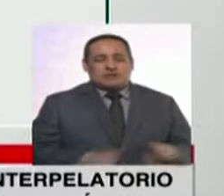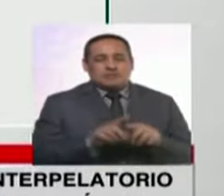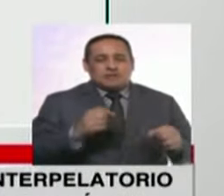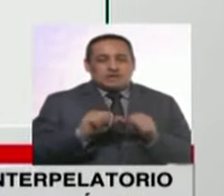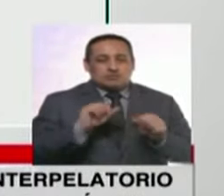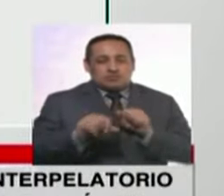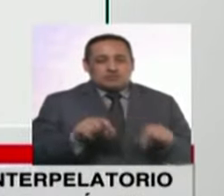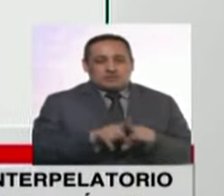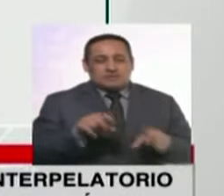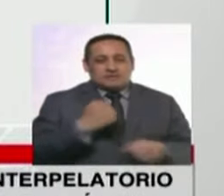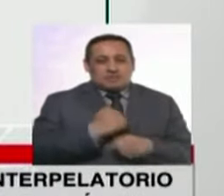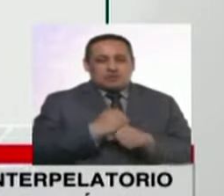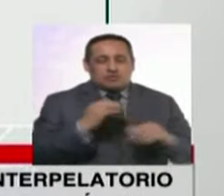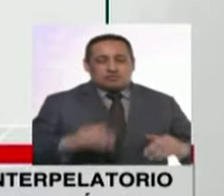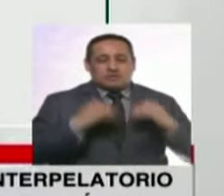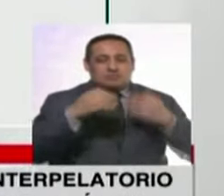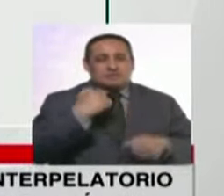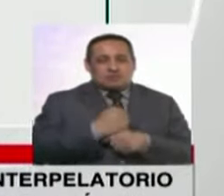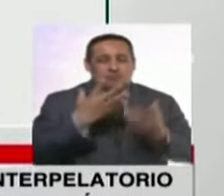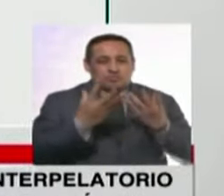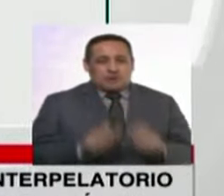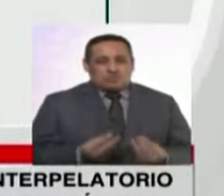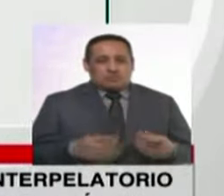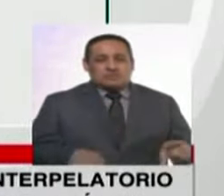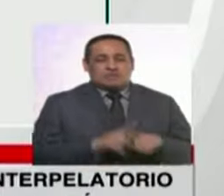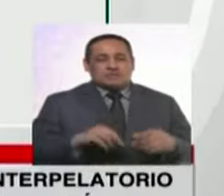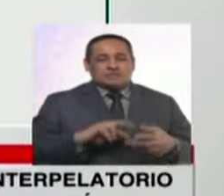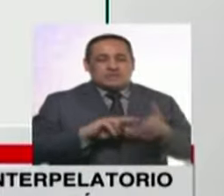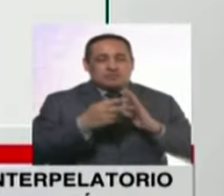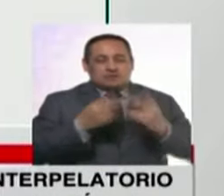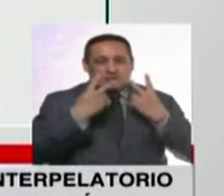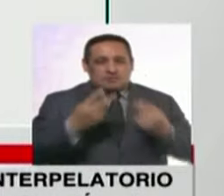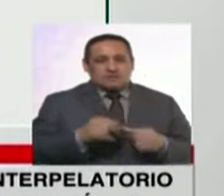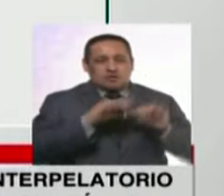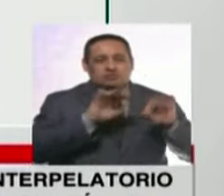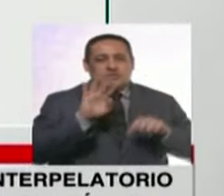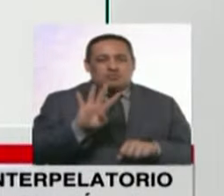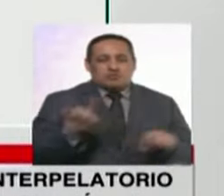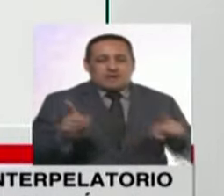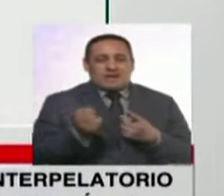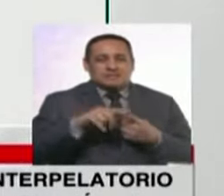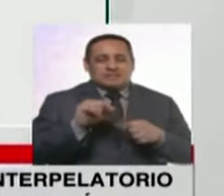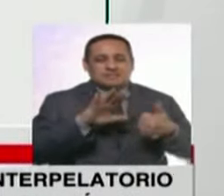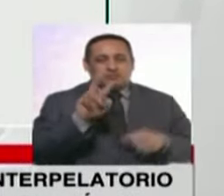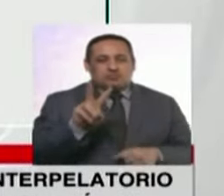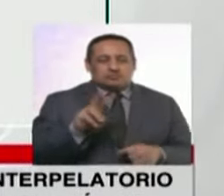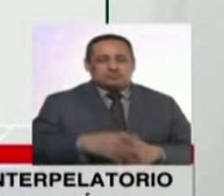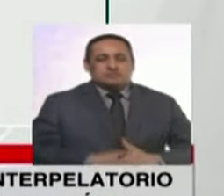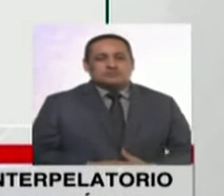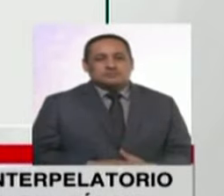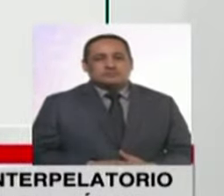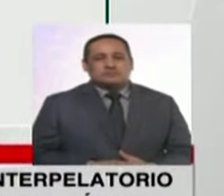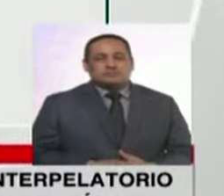número de acciones estrategias con niveles desempeño muy bajo se redujo de 84 a 62